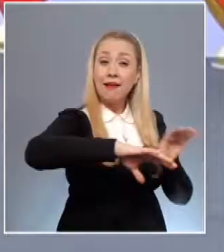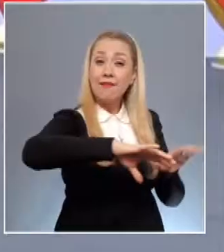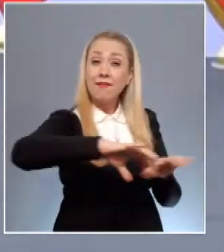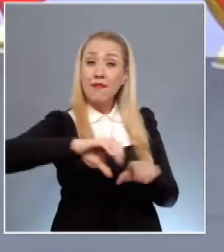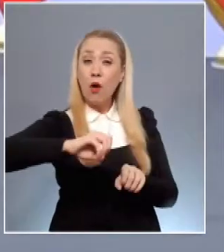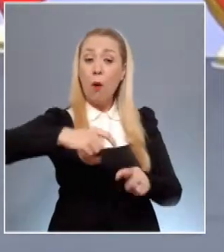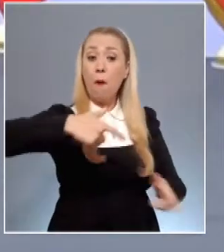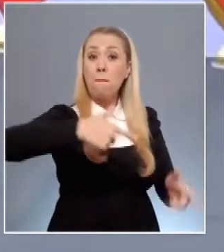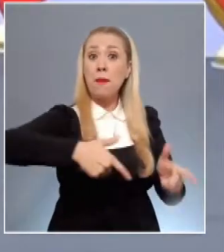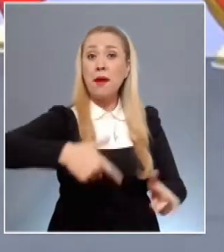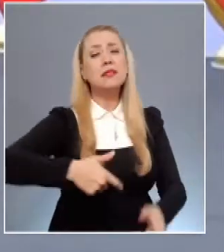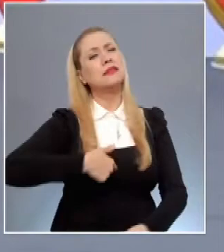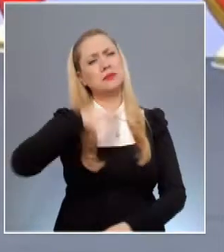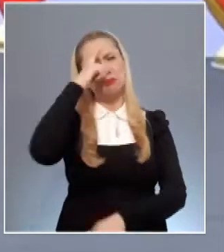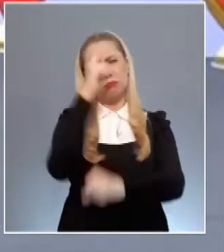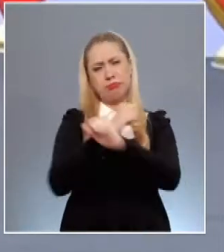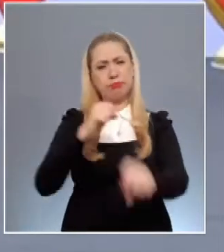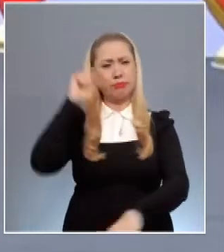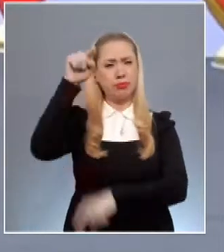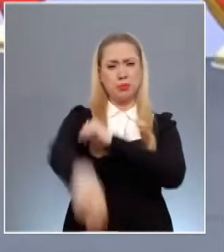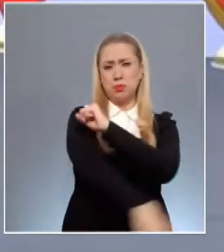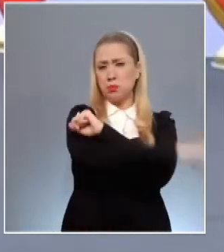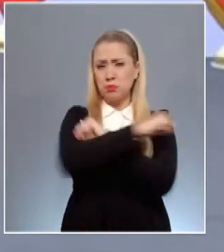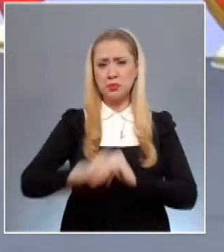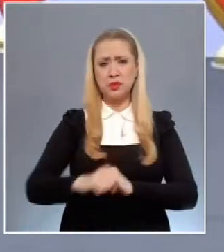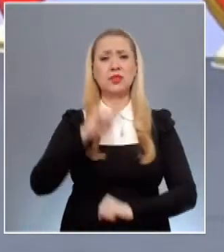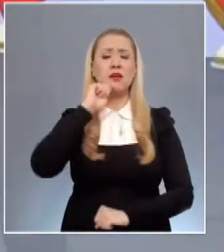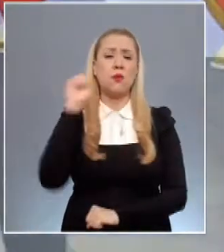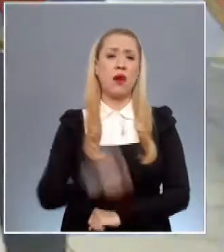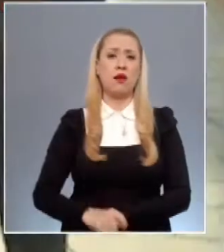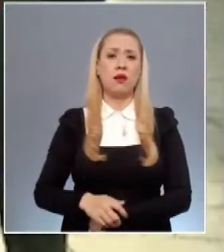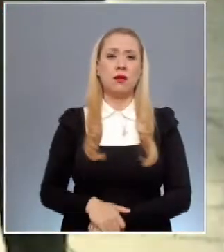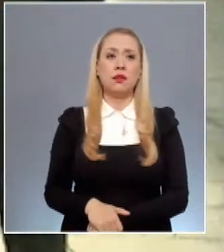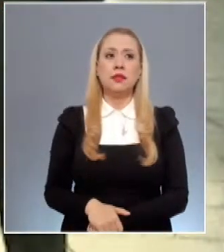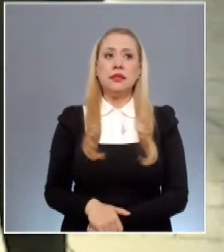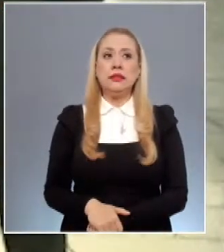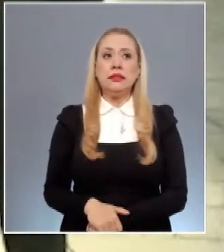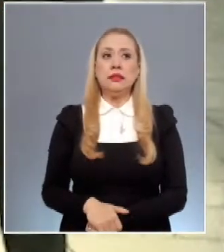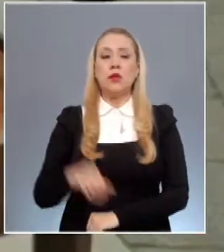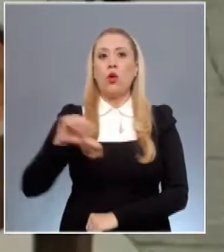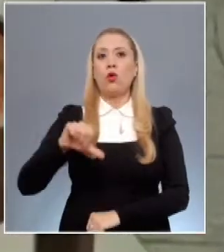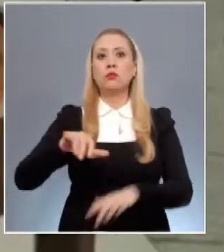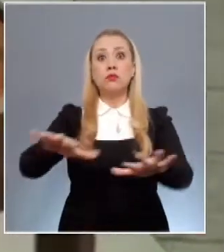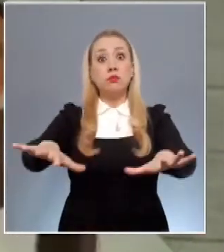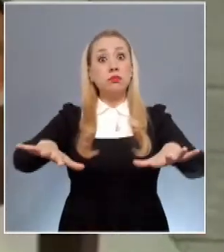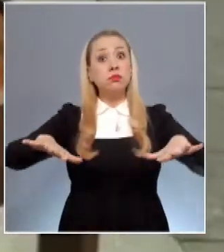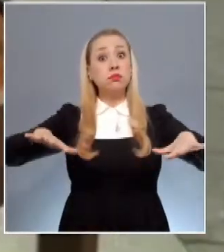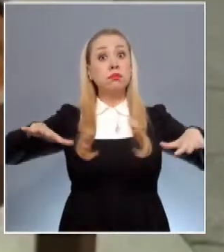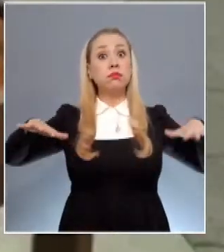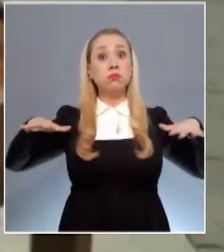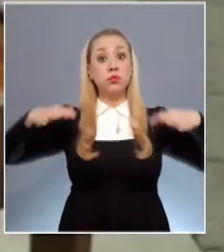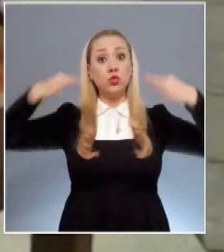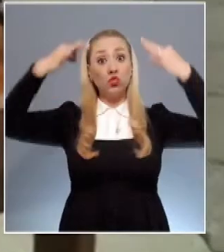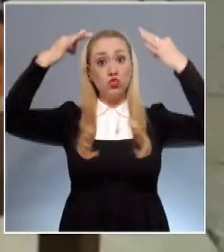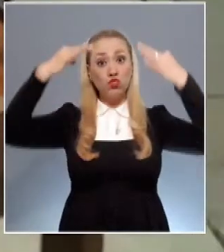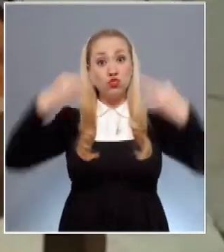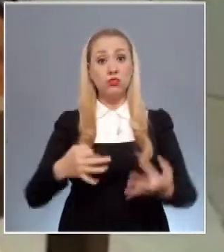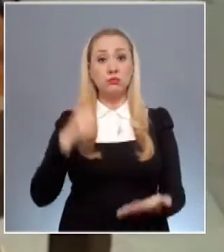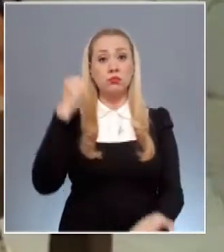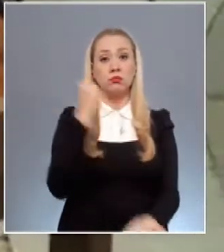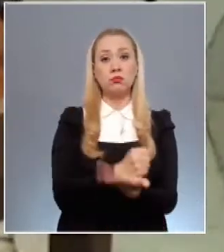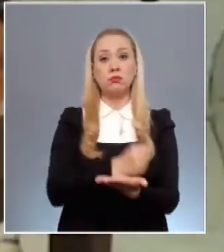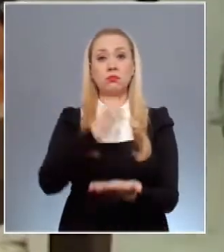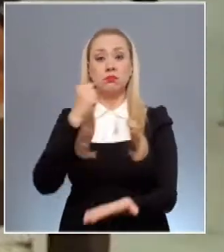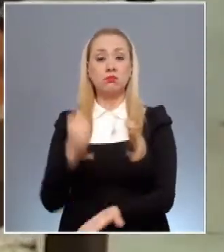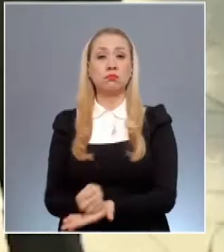la que Moscú formalizó la anexión de las cuatro regiones. El presidente ucraniano Volodymyr Zelensky anunció que